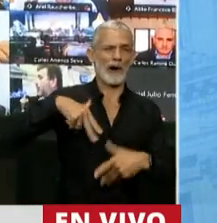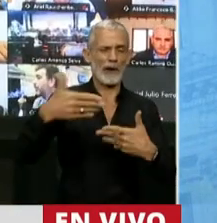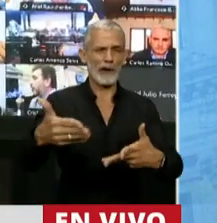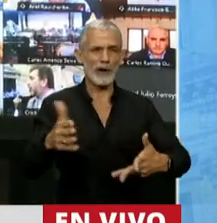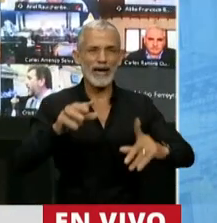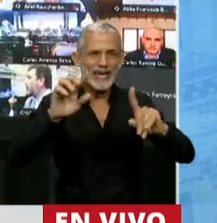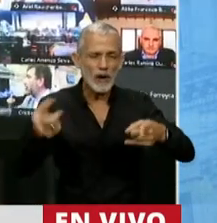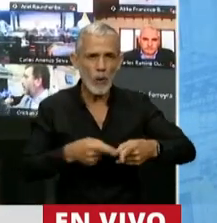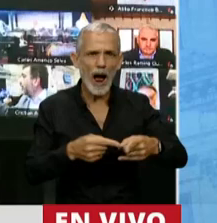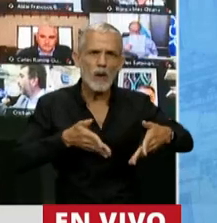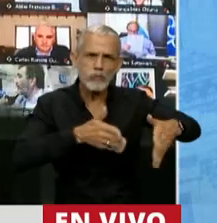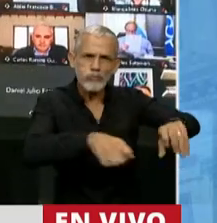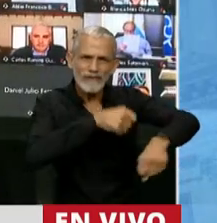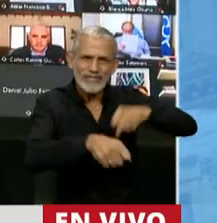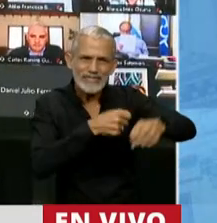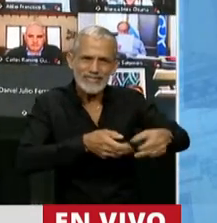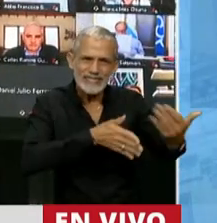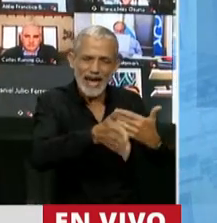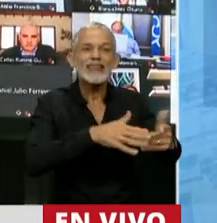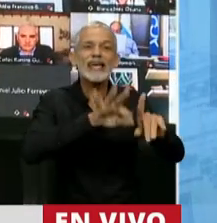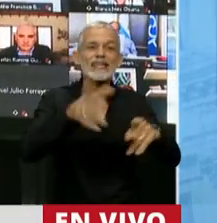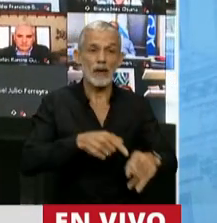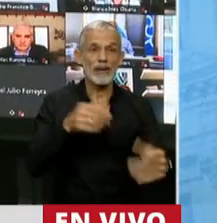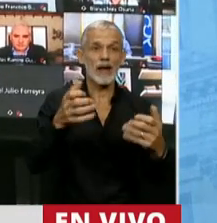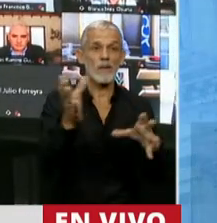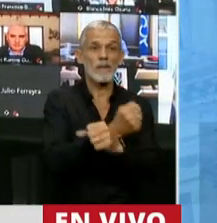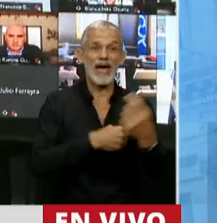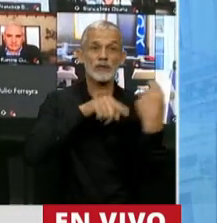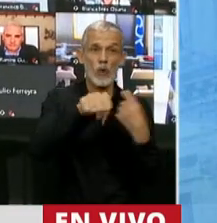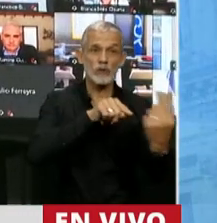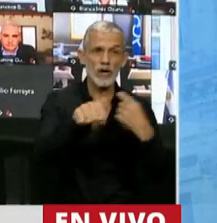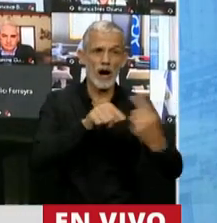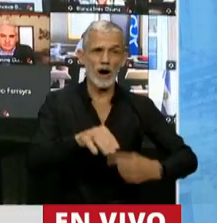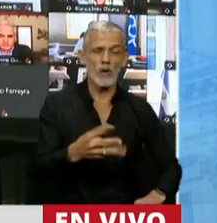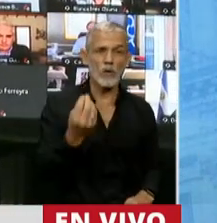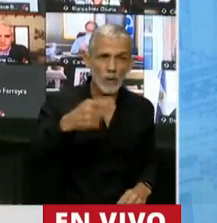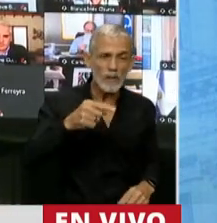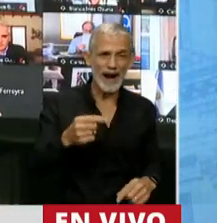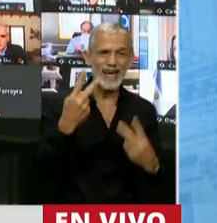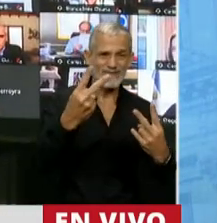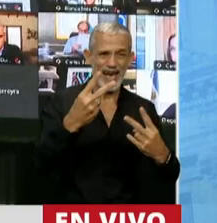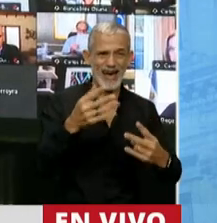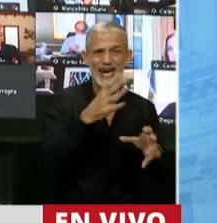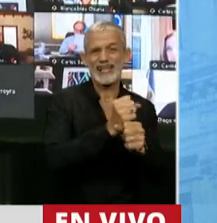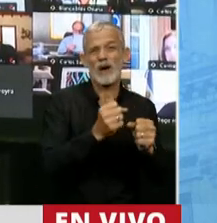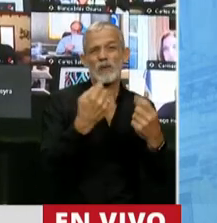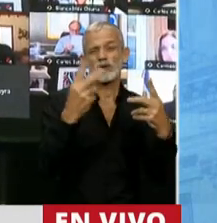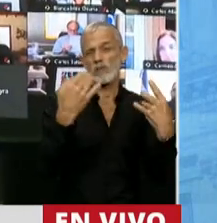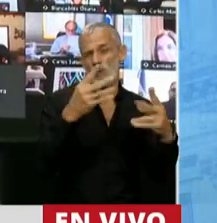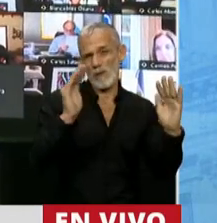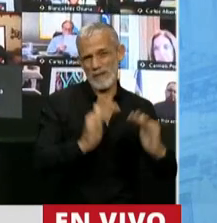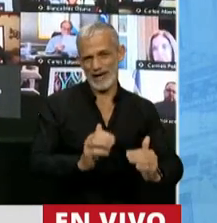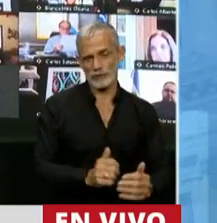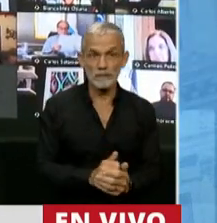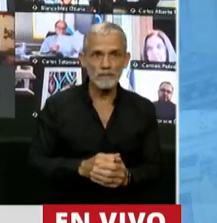la Sisenda e hizo el Metrobús para que viaje la gente en transporte público. Y redescubrió y crecieron